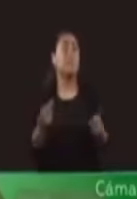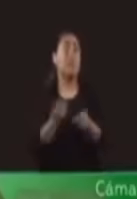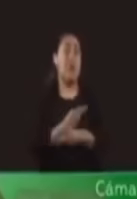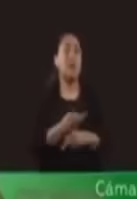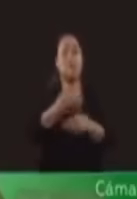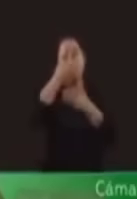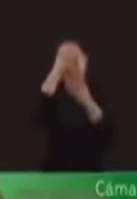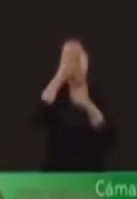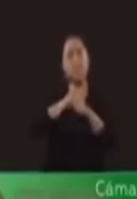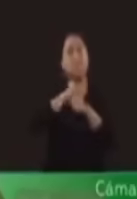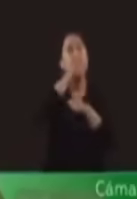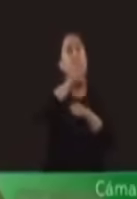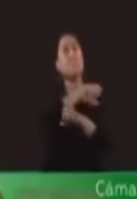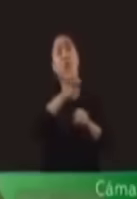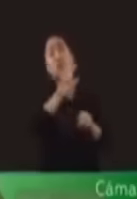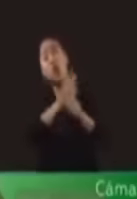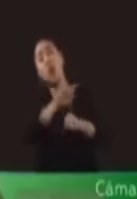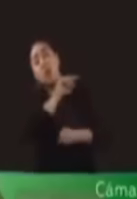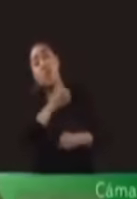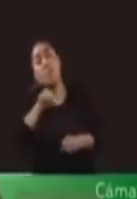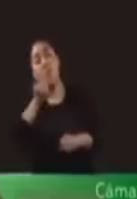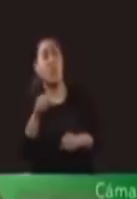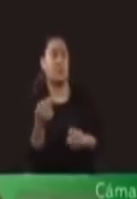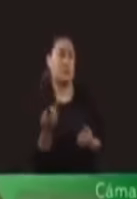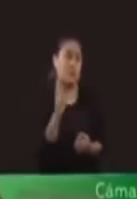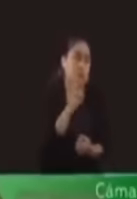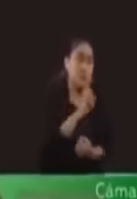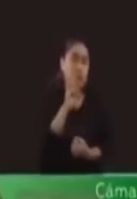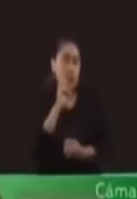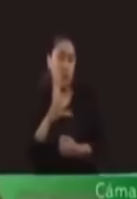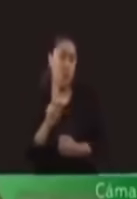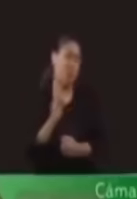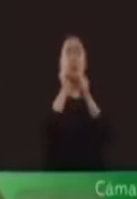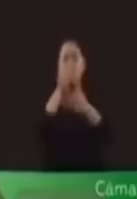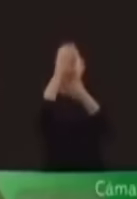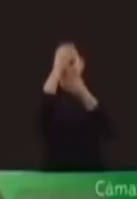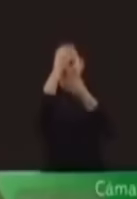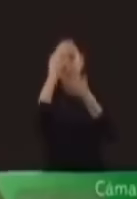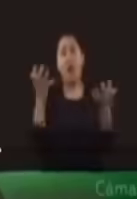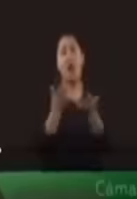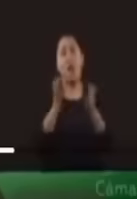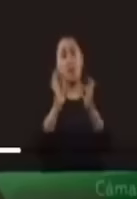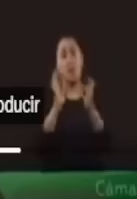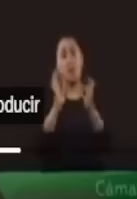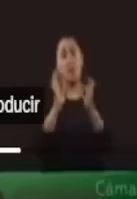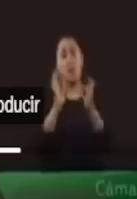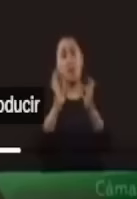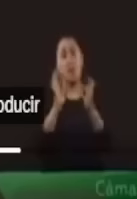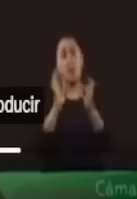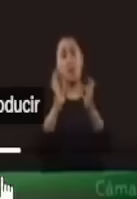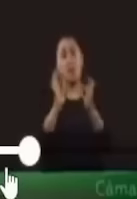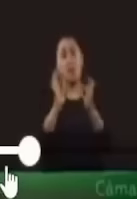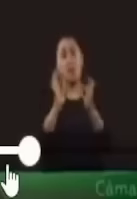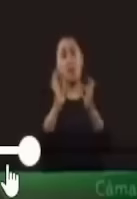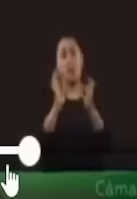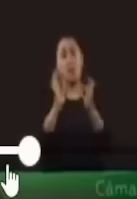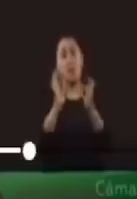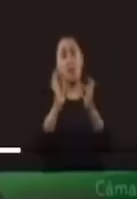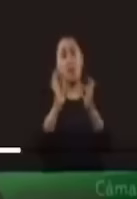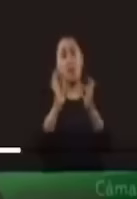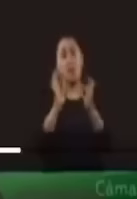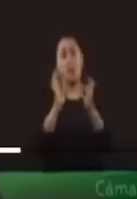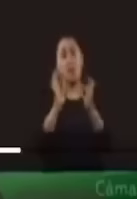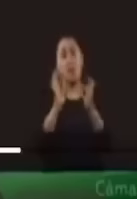ataques terroristas, vengan de donde vengan, deben ser rechazados. Y quiero más el 7 de octubre. Pues la